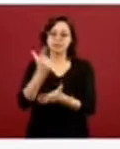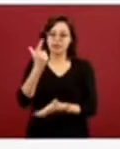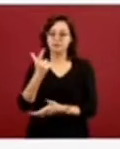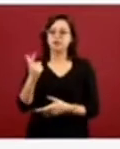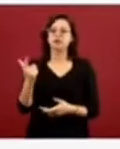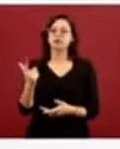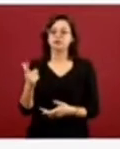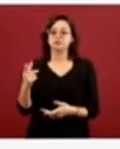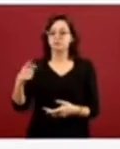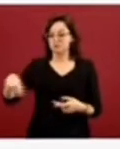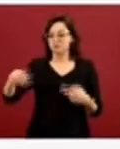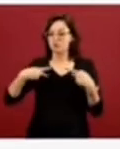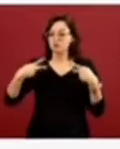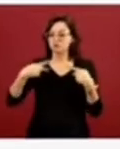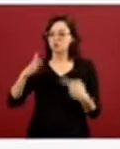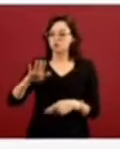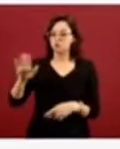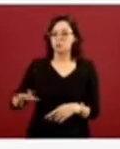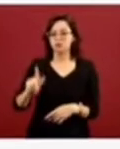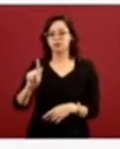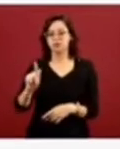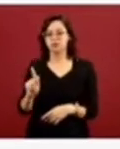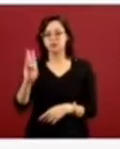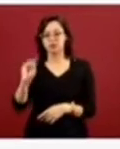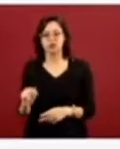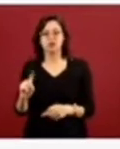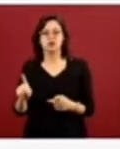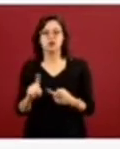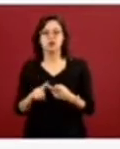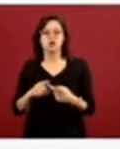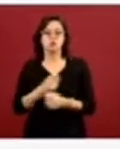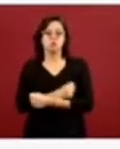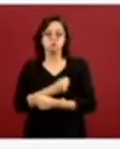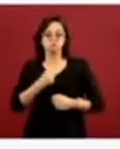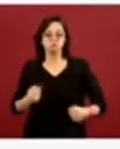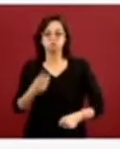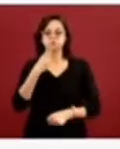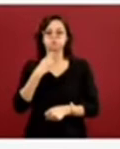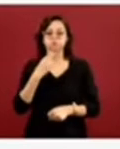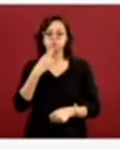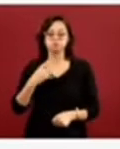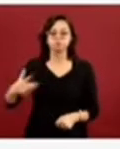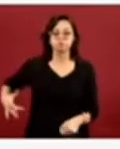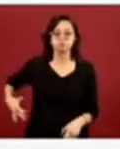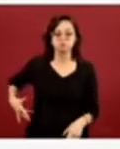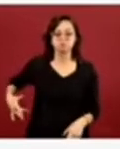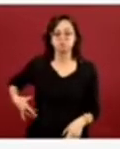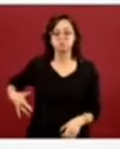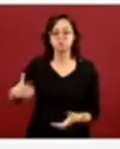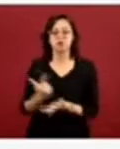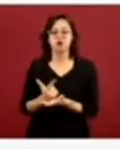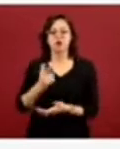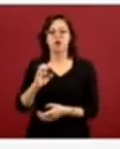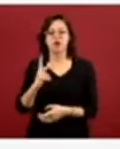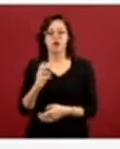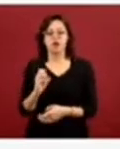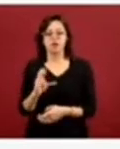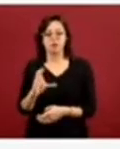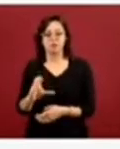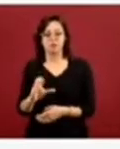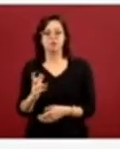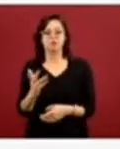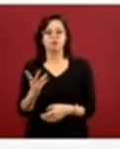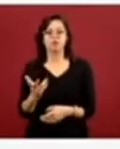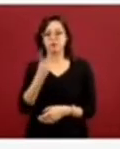personas que han perdido la vida, que son 79, obesidad, diabetes, enfermedad renal crónica, enfermedad pulmonar obstructiva